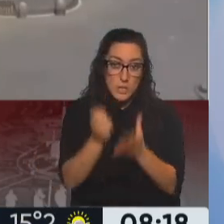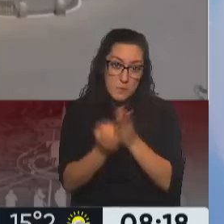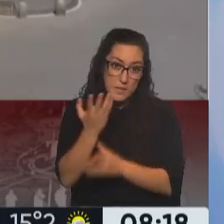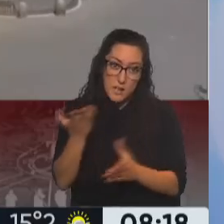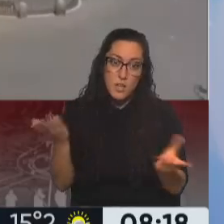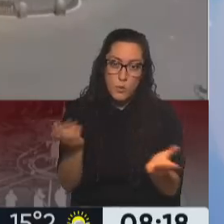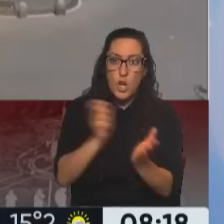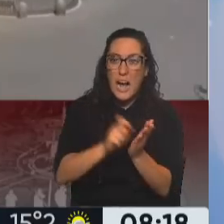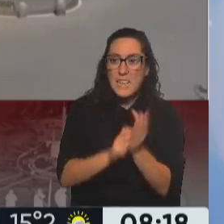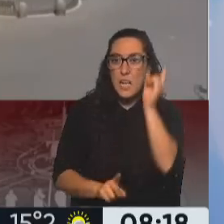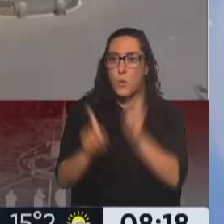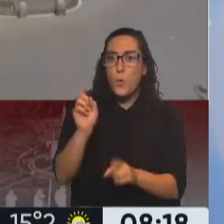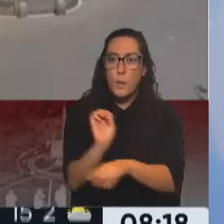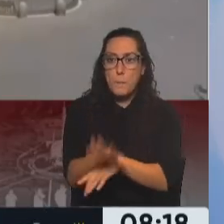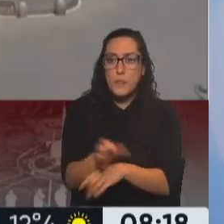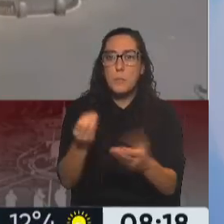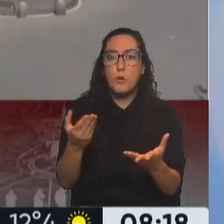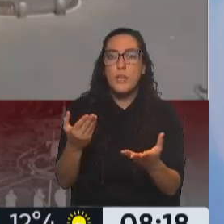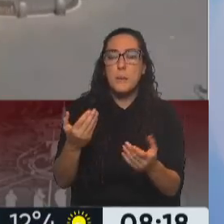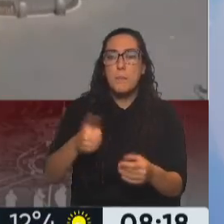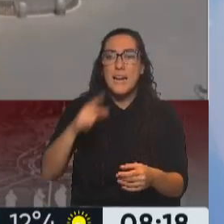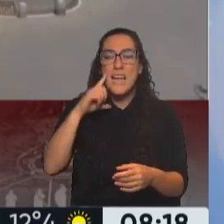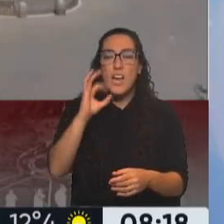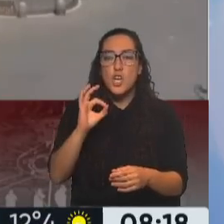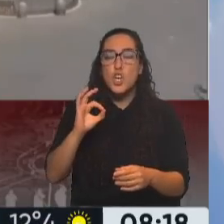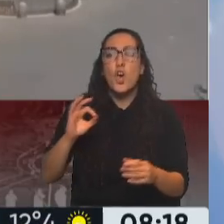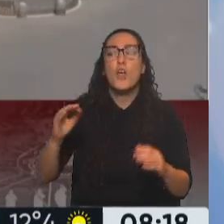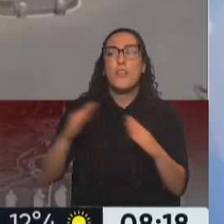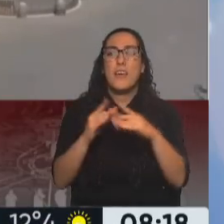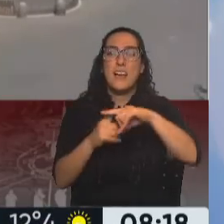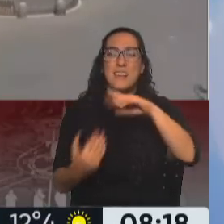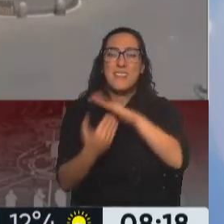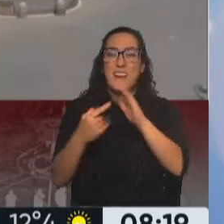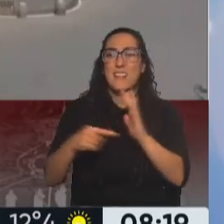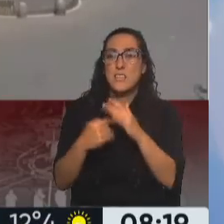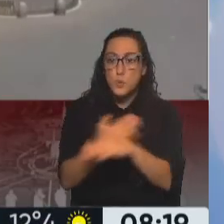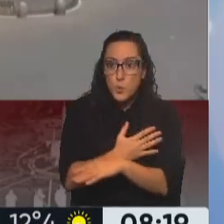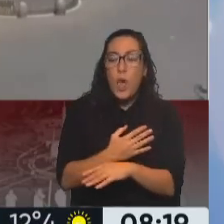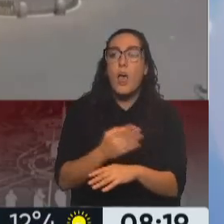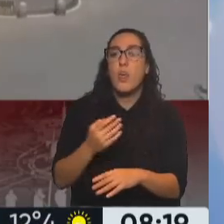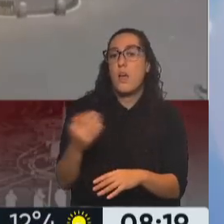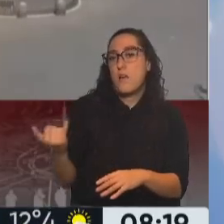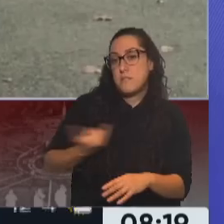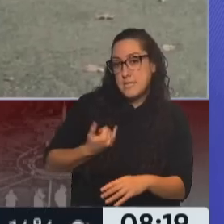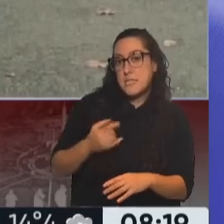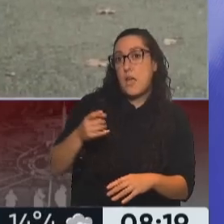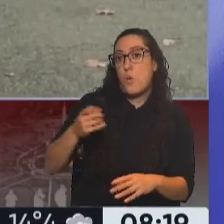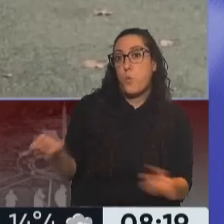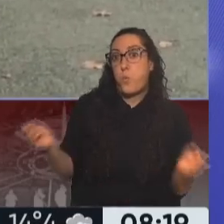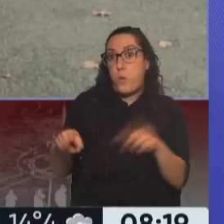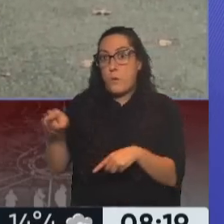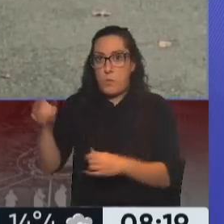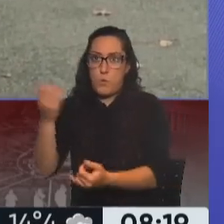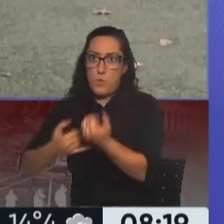alguna de las cartas que recibiste porque nos está llamando Mariano Itocraso, que está en la Catedral Metropolitana. ¿Vamos y venimos? Dale, claro. Vamos. Mariano.